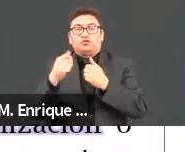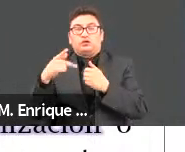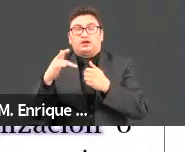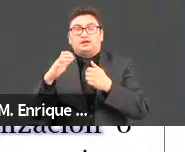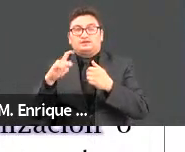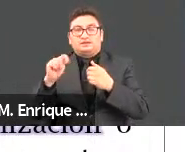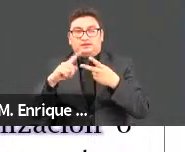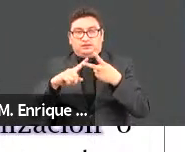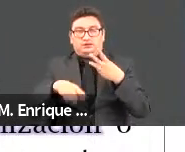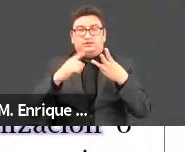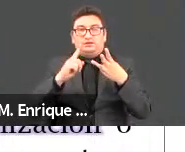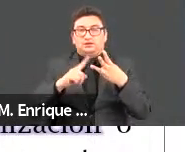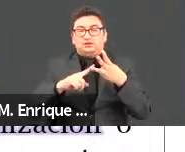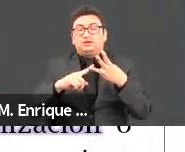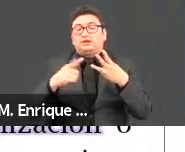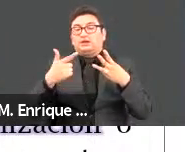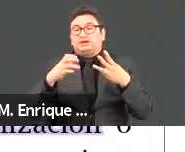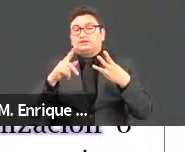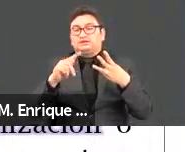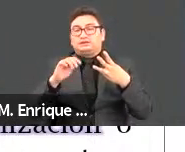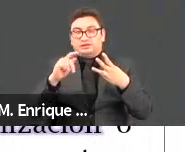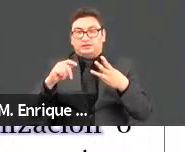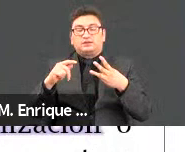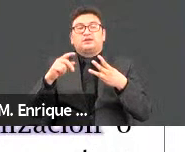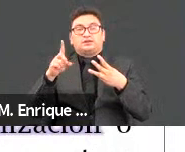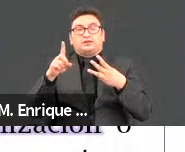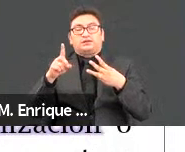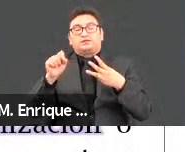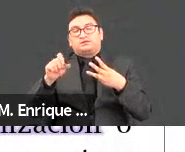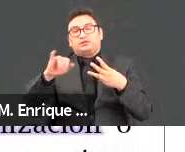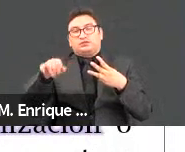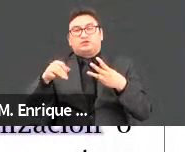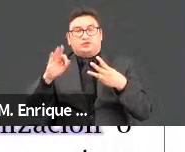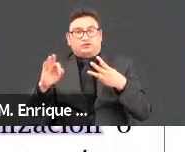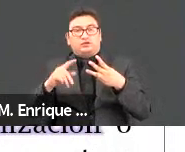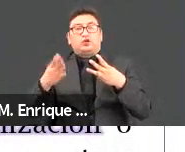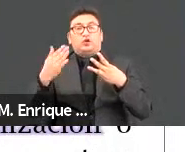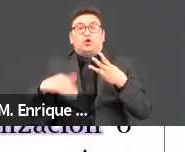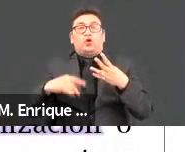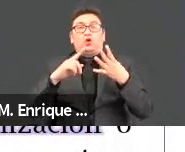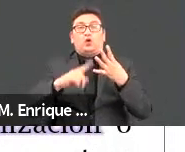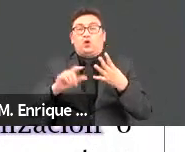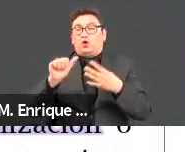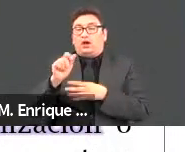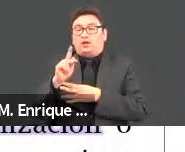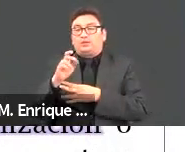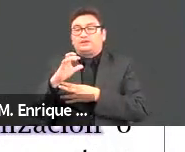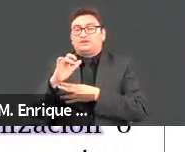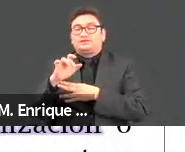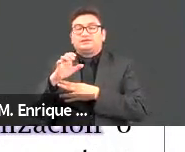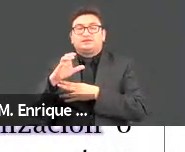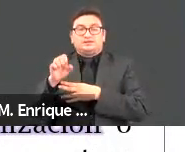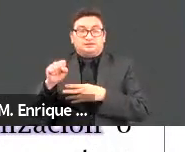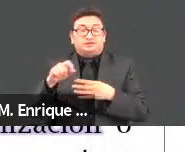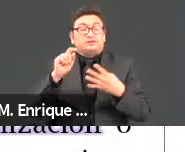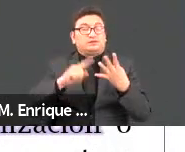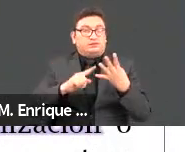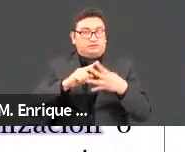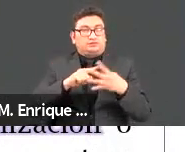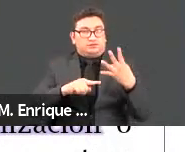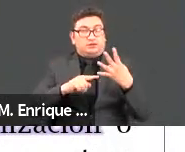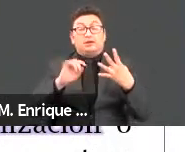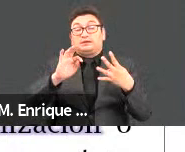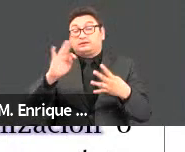la Gaceta del Semanario Judicial de la Federación o de los apéndices. Incluso también puede